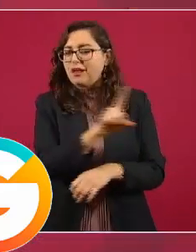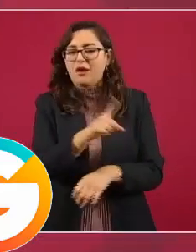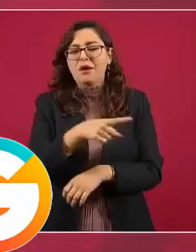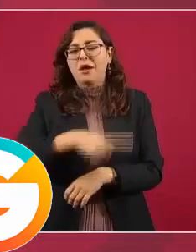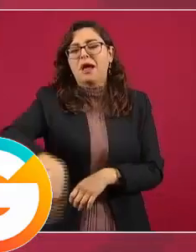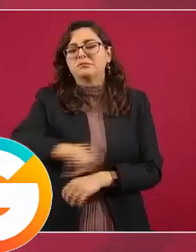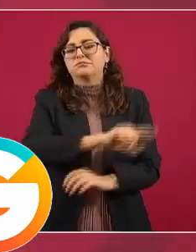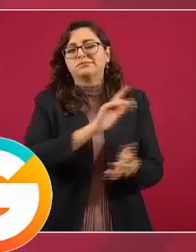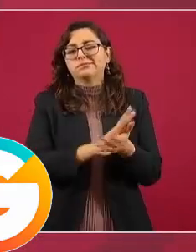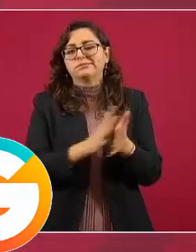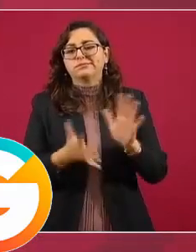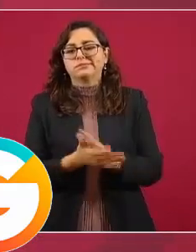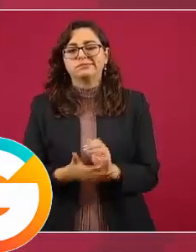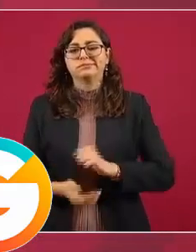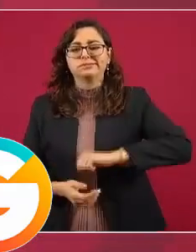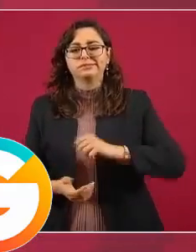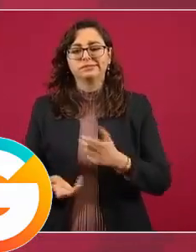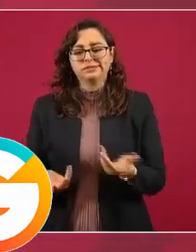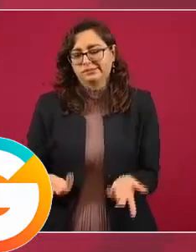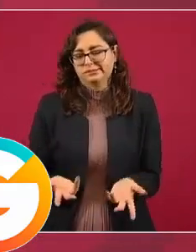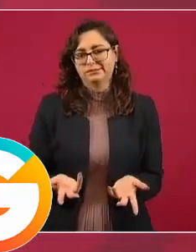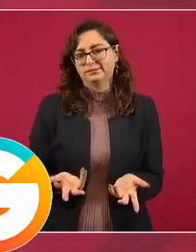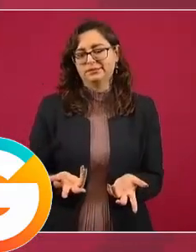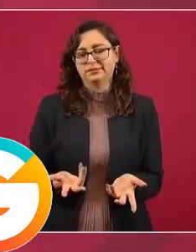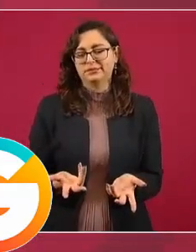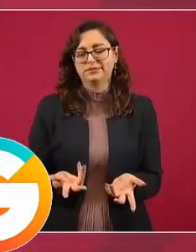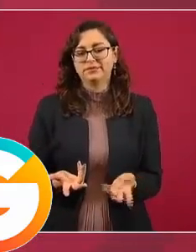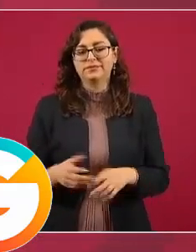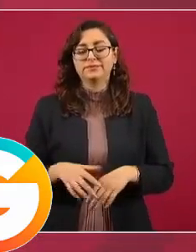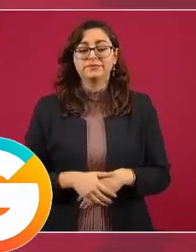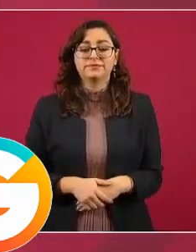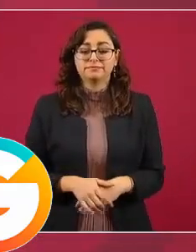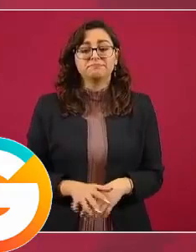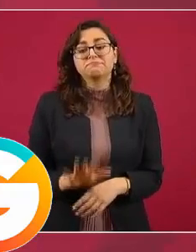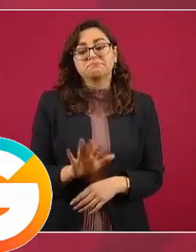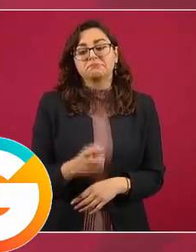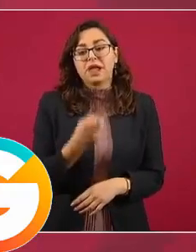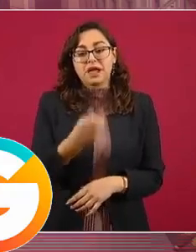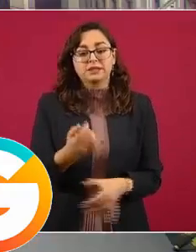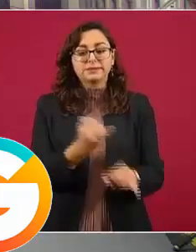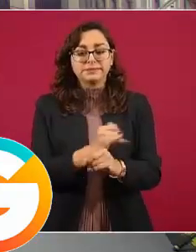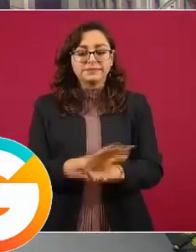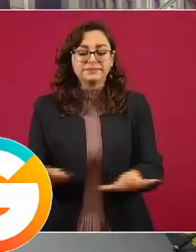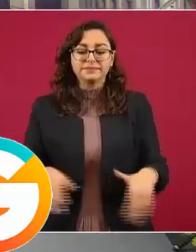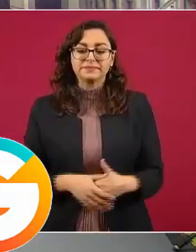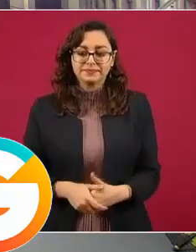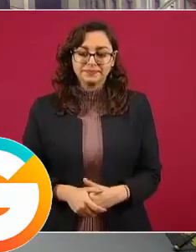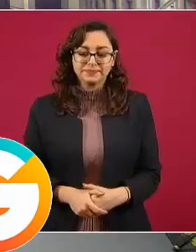Pero bueno, esa es la información.